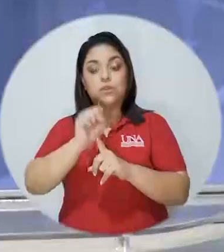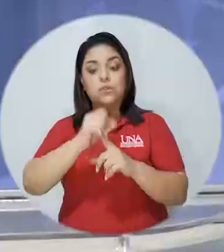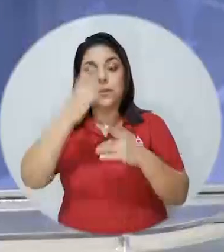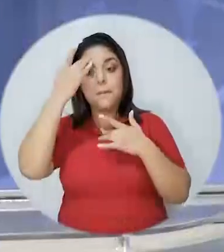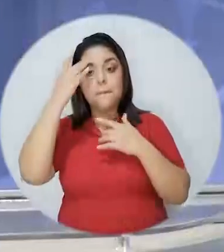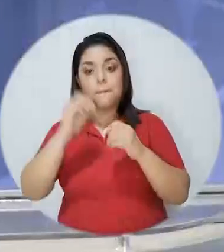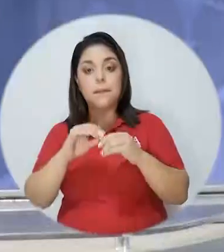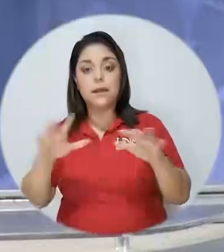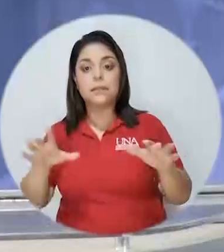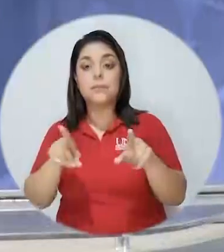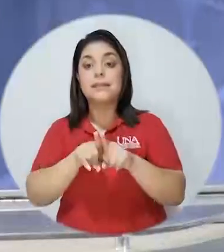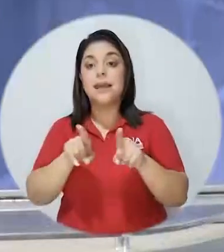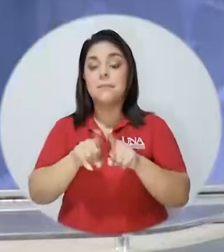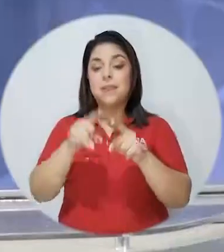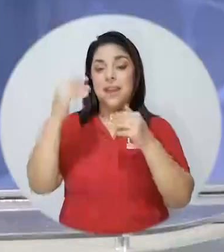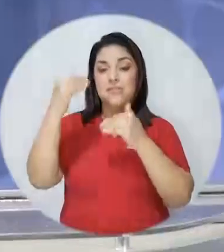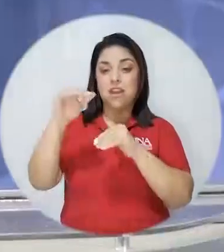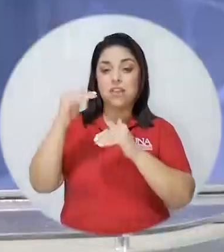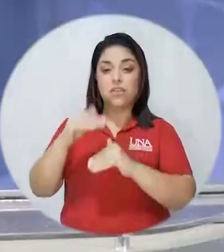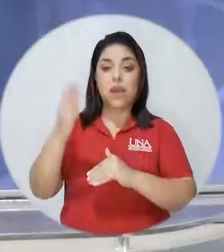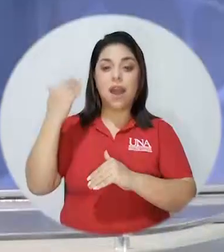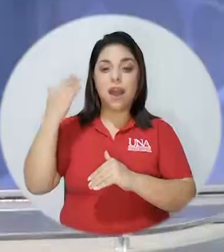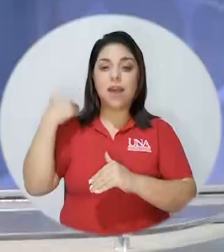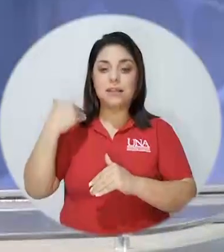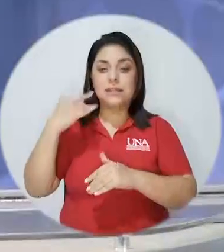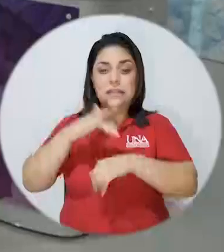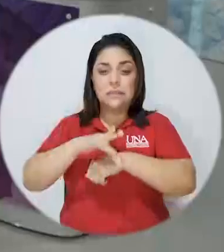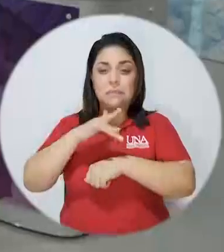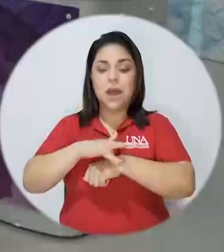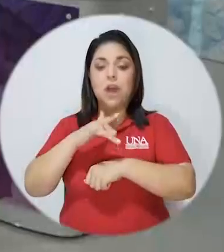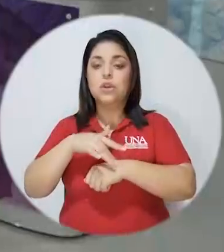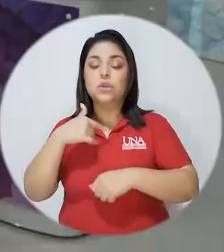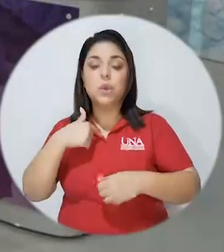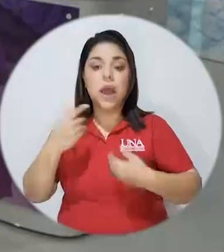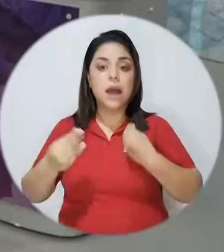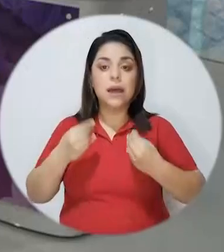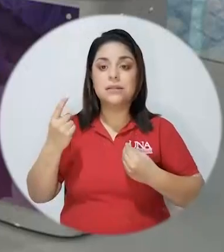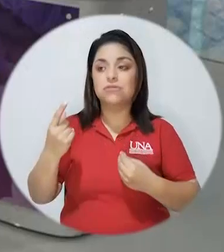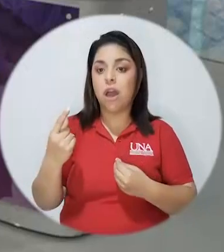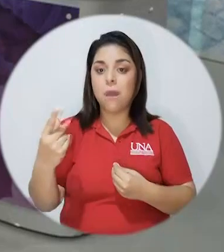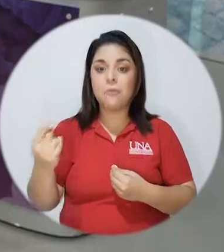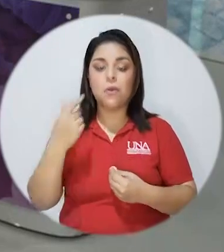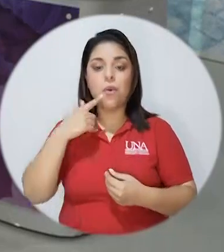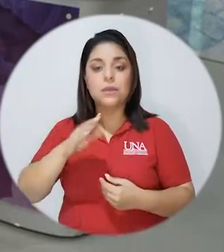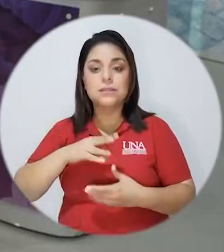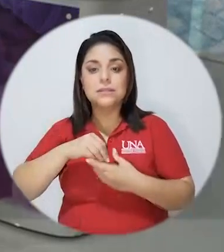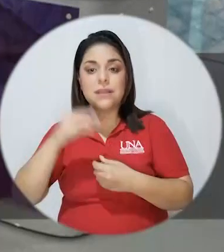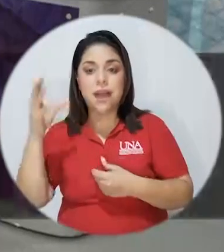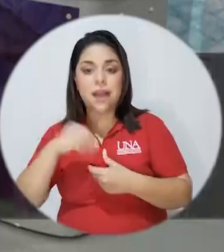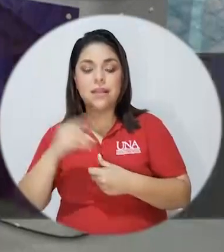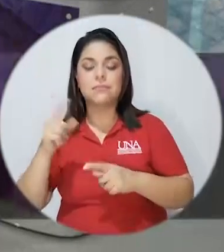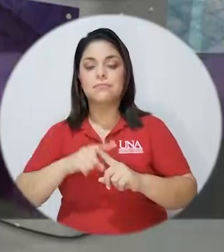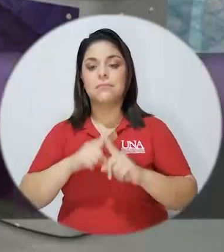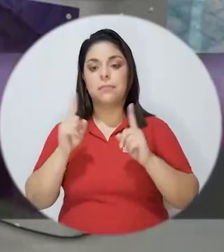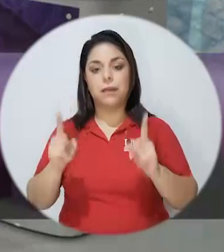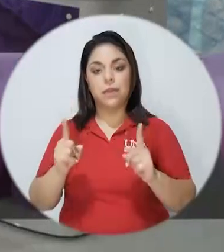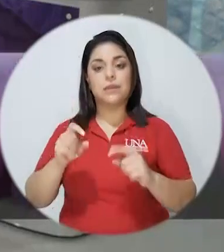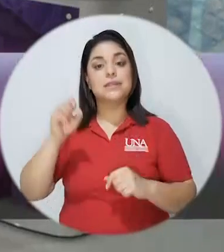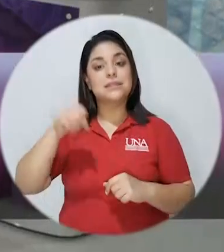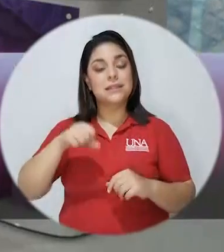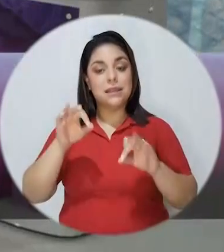que teníamos los tiempos de las restricciones muy temprano, pues había que jugársela mucho en el día si usted tenía que hacer algo, ¿verdad?